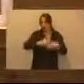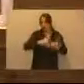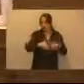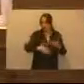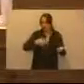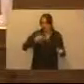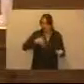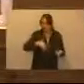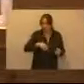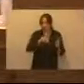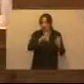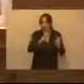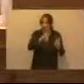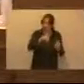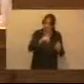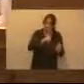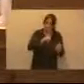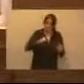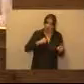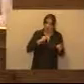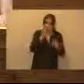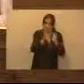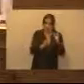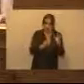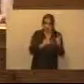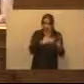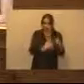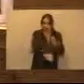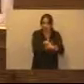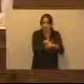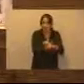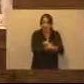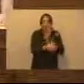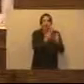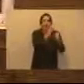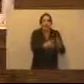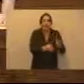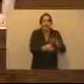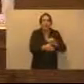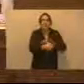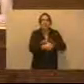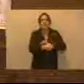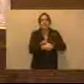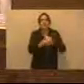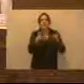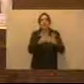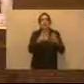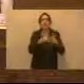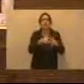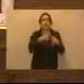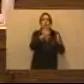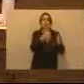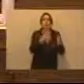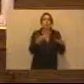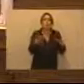coa privatización encuberta da actividade, que estrategia estructural é a que ten pensada?